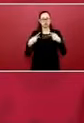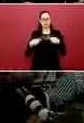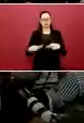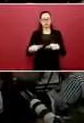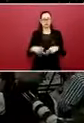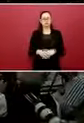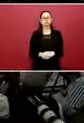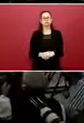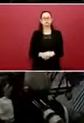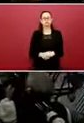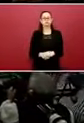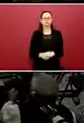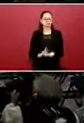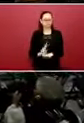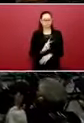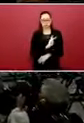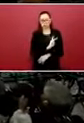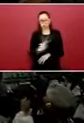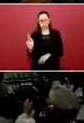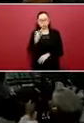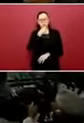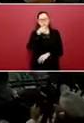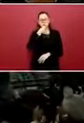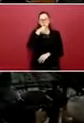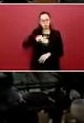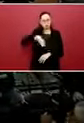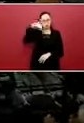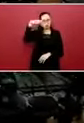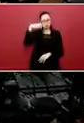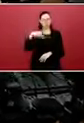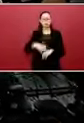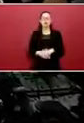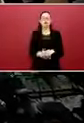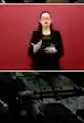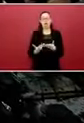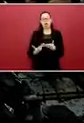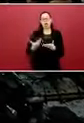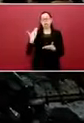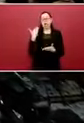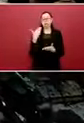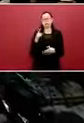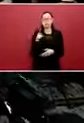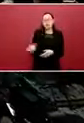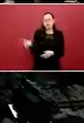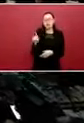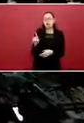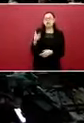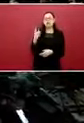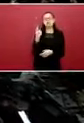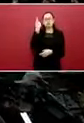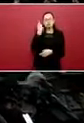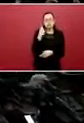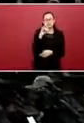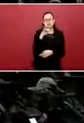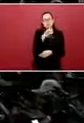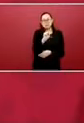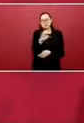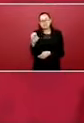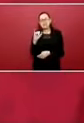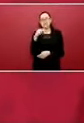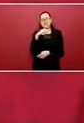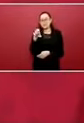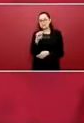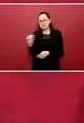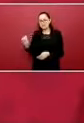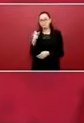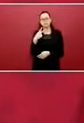es decir, para todos, porque no se entregaba a pensionados, jubilados del ISSSTE, del Seguro,